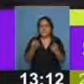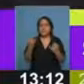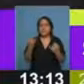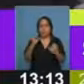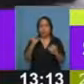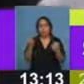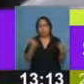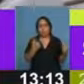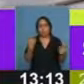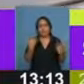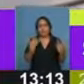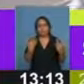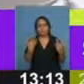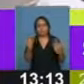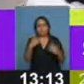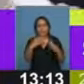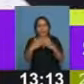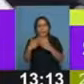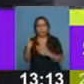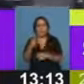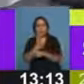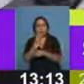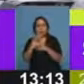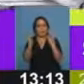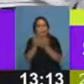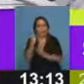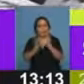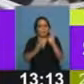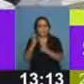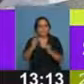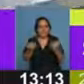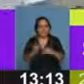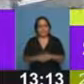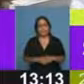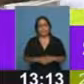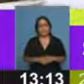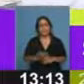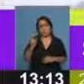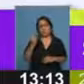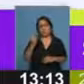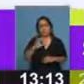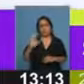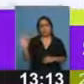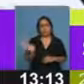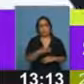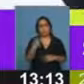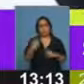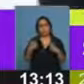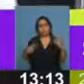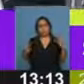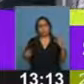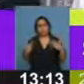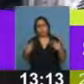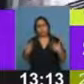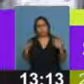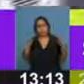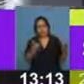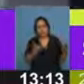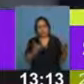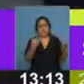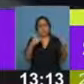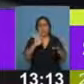que se pueda seguir conservando el ambiente, que eso es la definitiva del tema, ¿no? Totalmente, todos estos residuos si no vienen acá pueden ir a lugares no